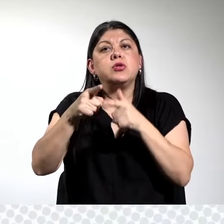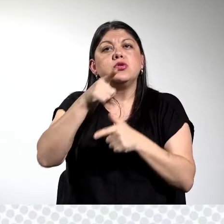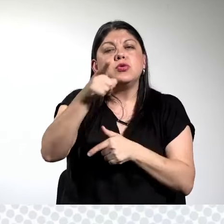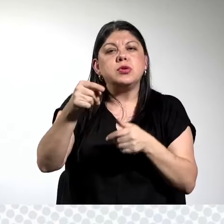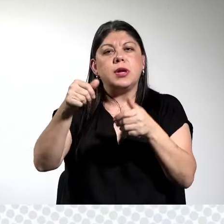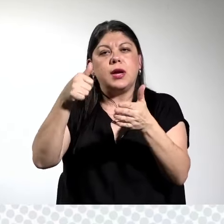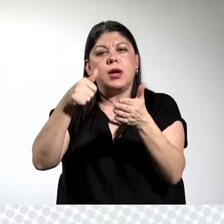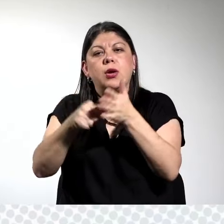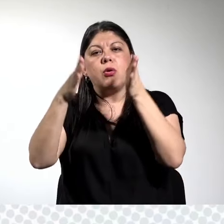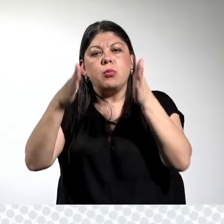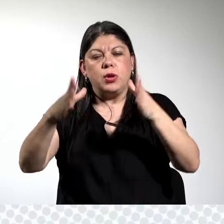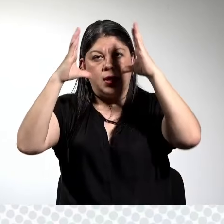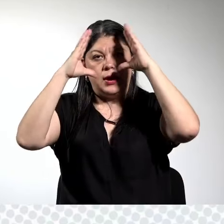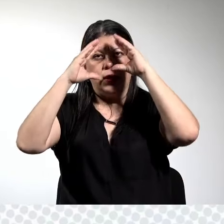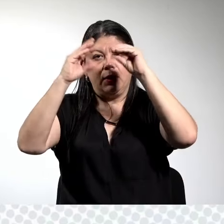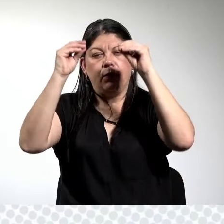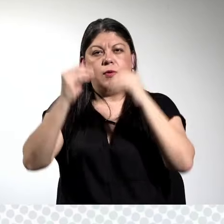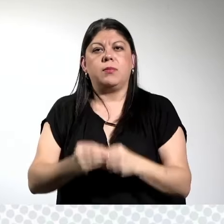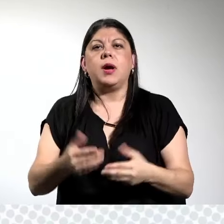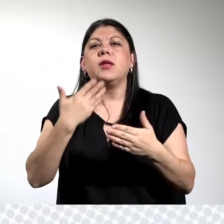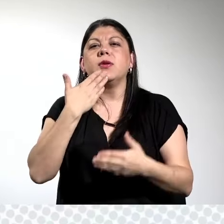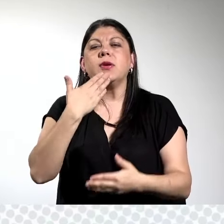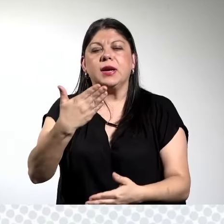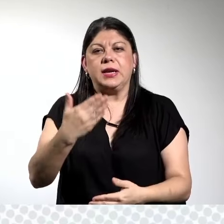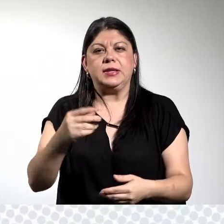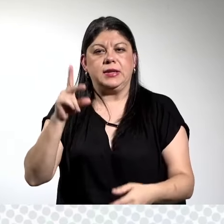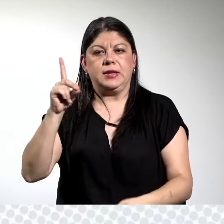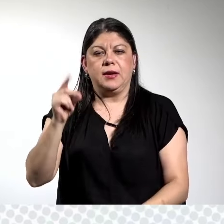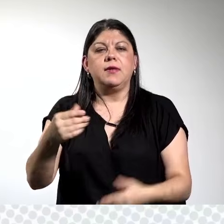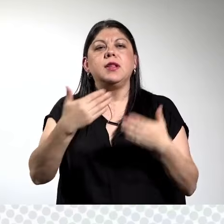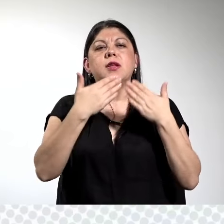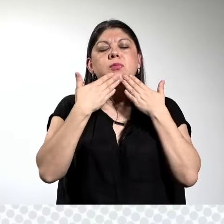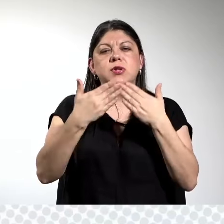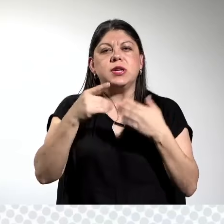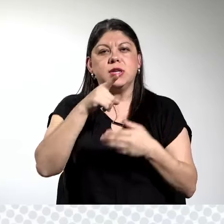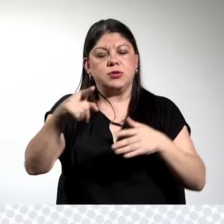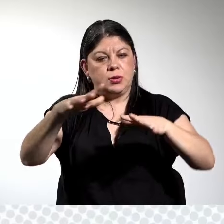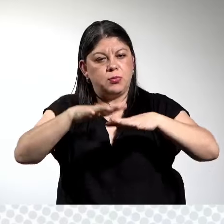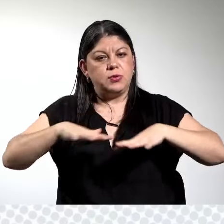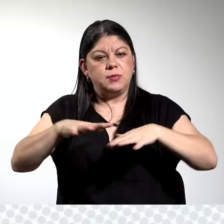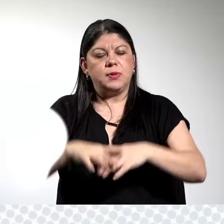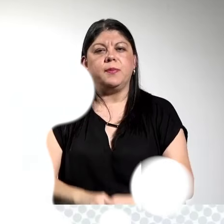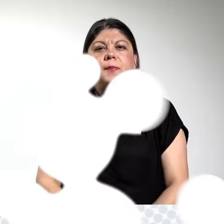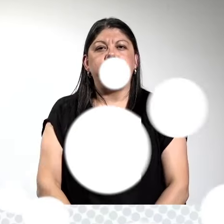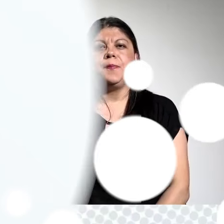sea usted un votante informado. Muchas gracias, don David. Muchísimas gracias más bien por el espacio.